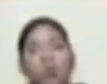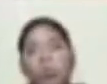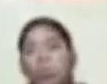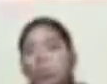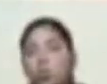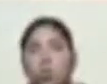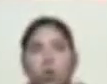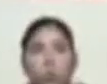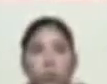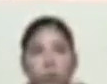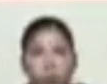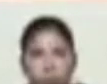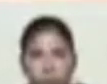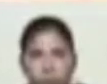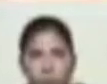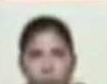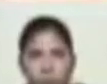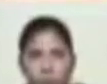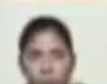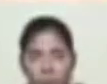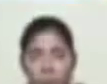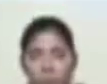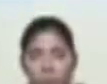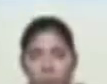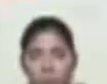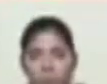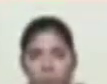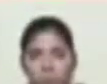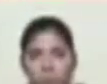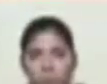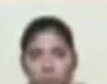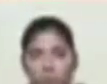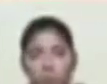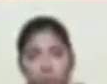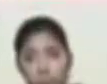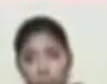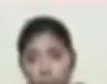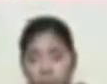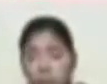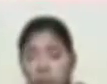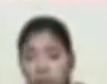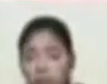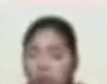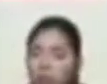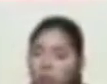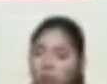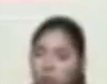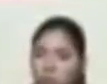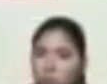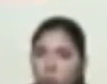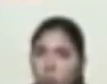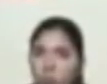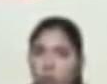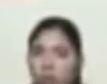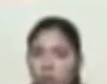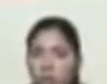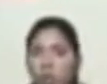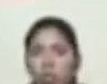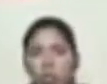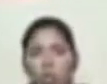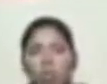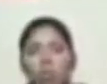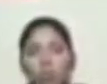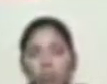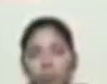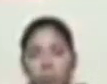ha realizado una cooperación con los países tanto latinoamericanos como europeos para aplicar así una especie de extracción en Miraflores, para capturar así a Nicolás Maduro,